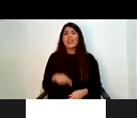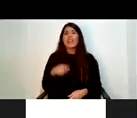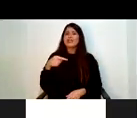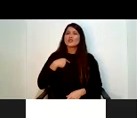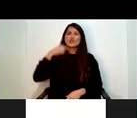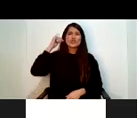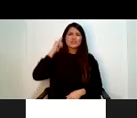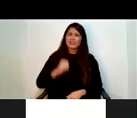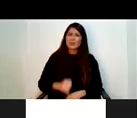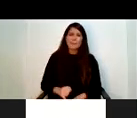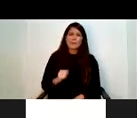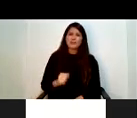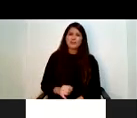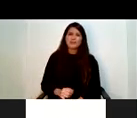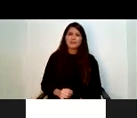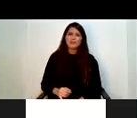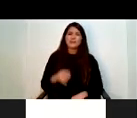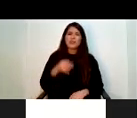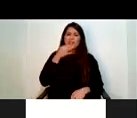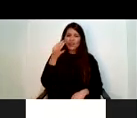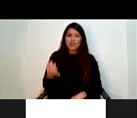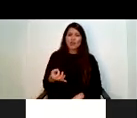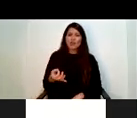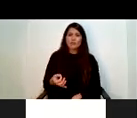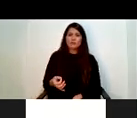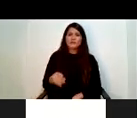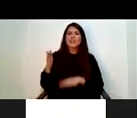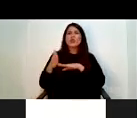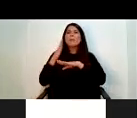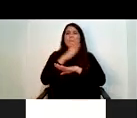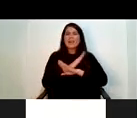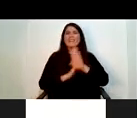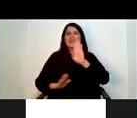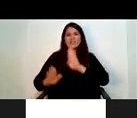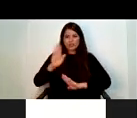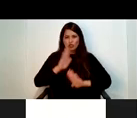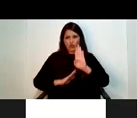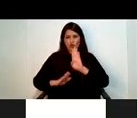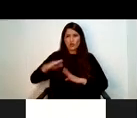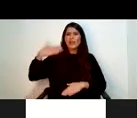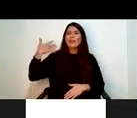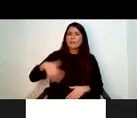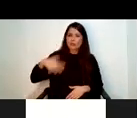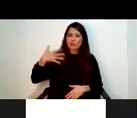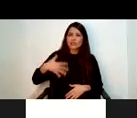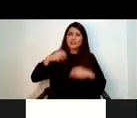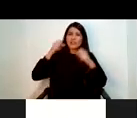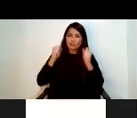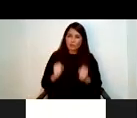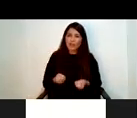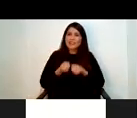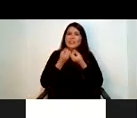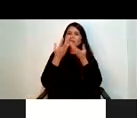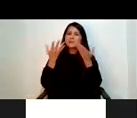siempre, y a eso hablamos también de prevención, a la importancia de poder transmitirle